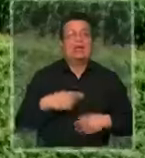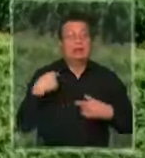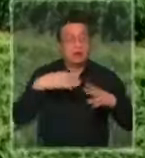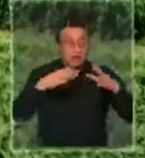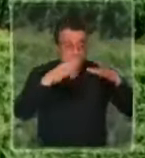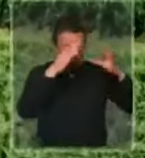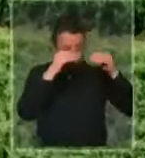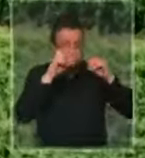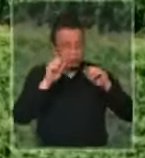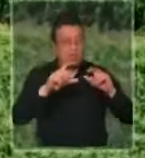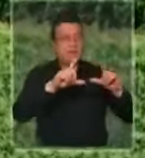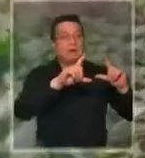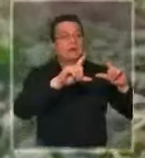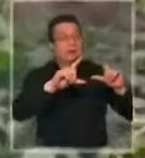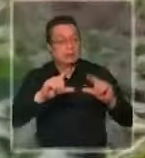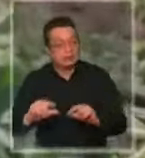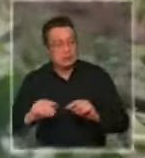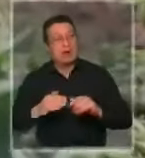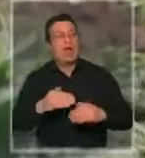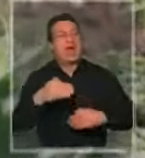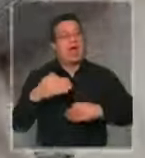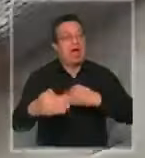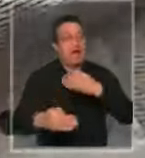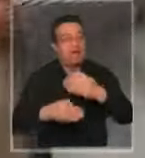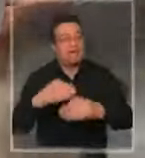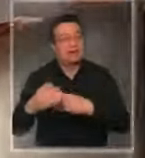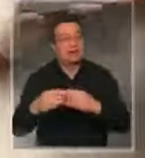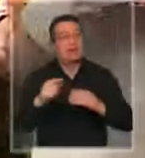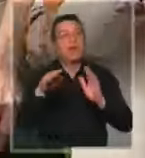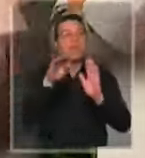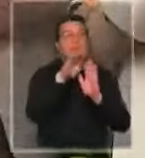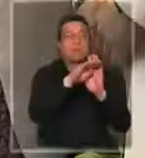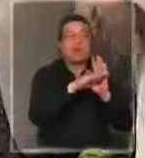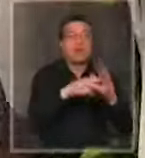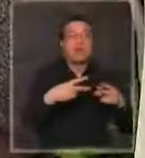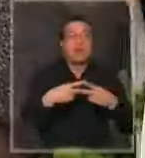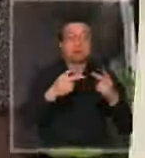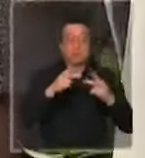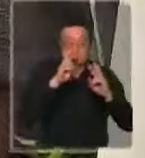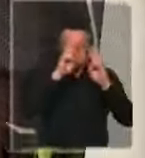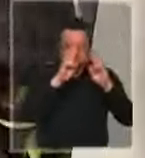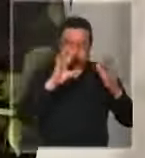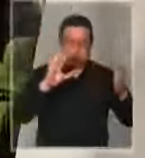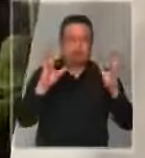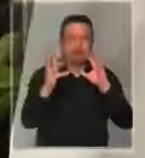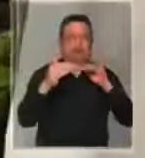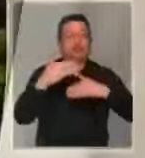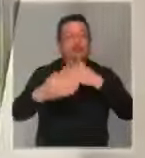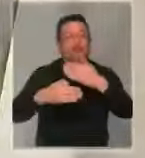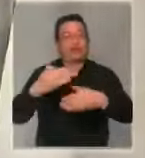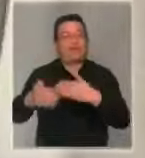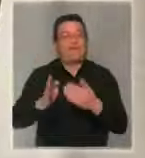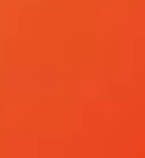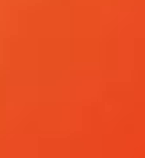plan de reducción mayor para seguir avanzando hacia un programa que se vive sustentable.